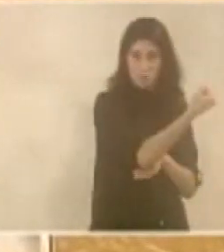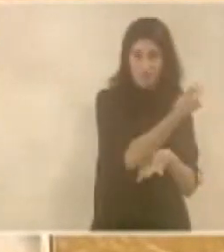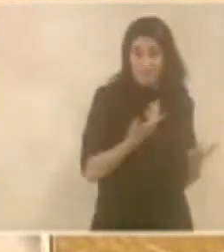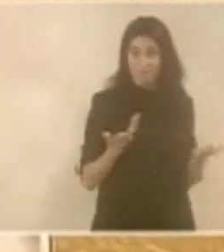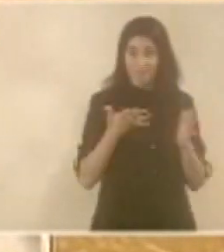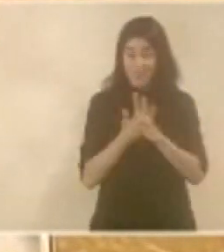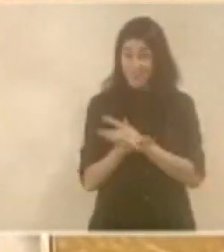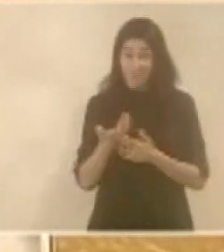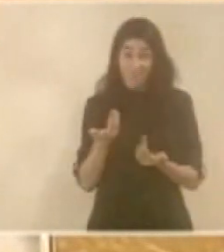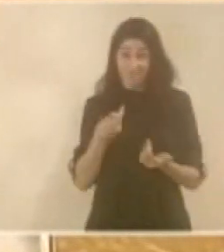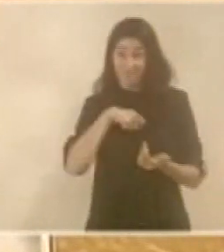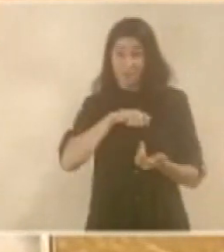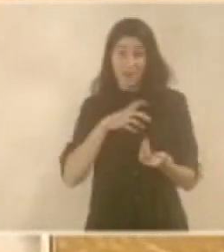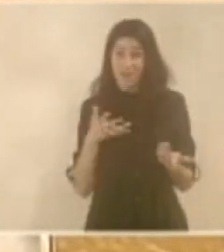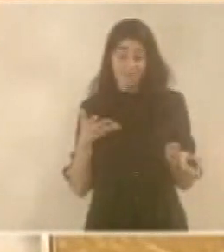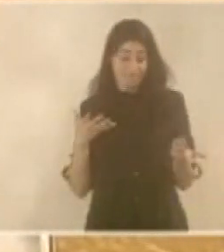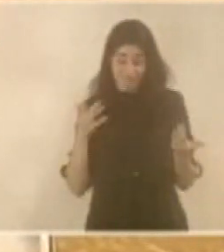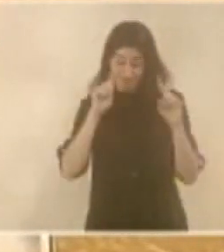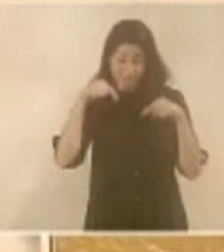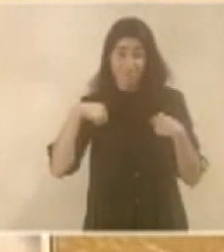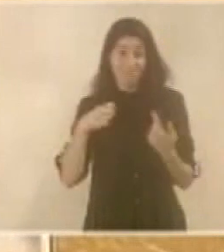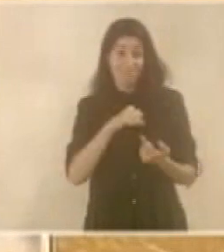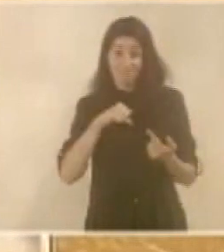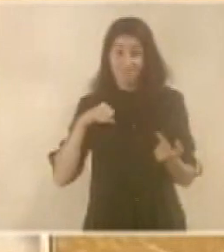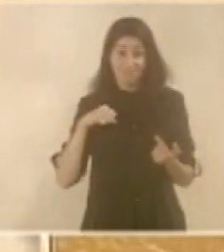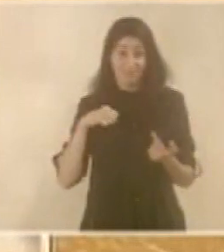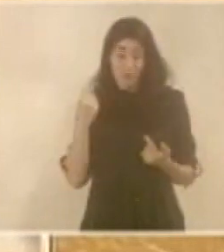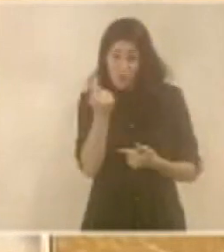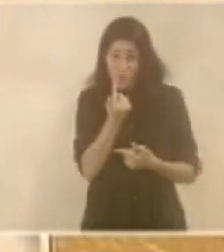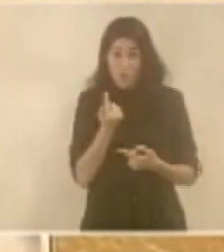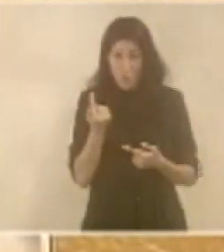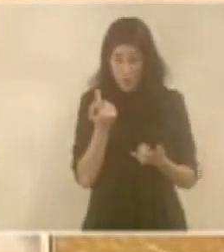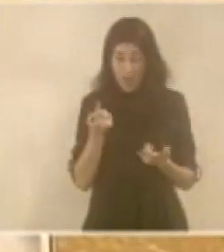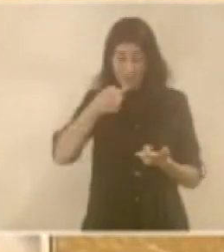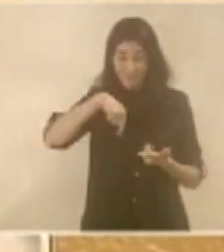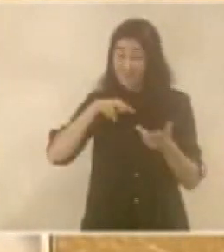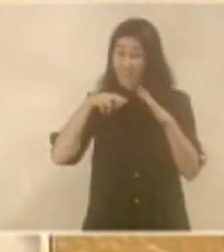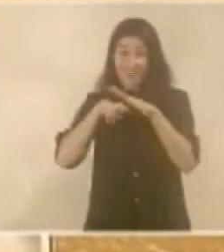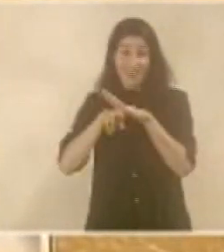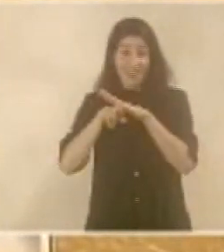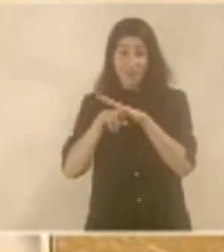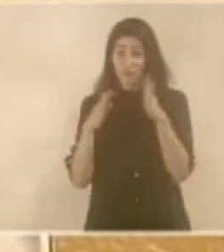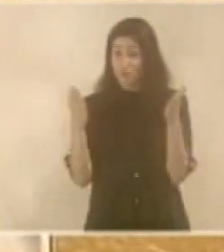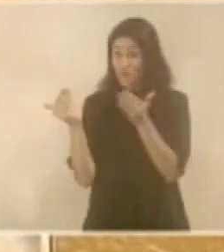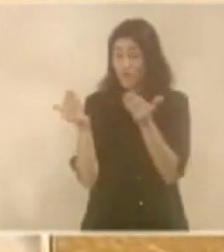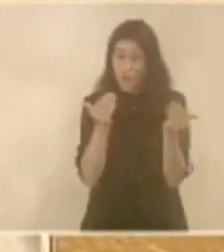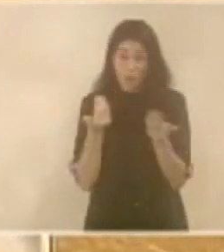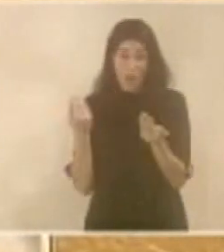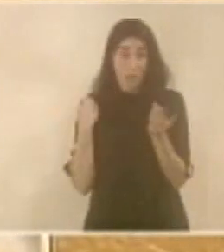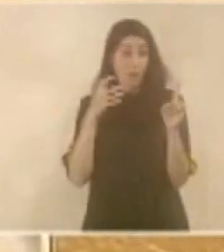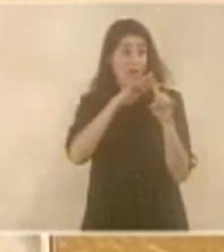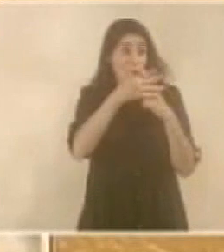económica administrativa del Estado desarticulada tras la guerra contra el francés y sin recursos para hacer frente a esta